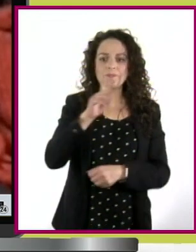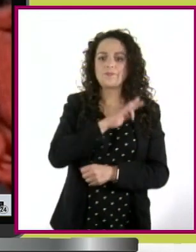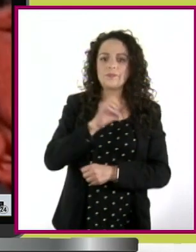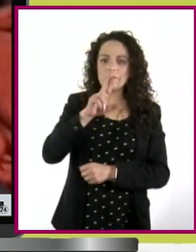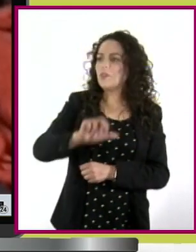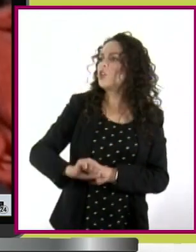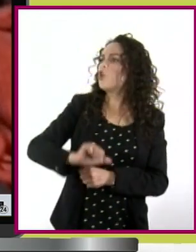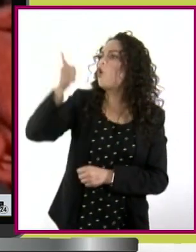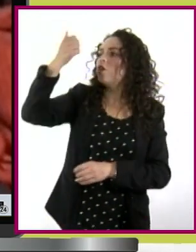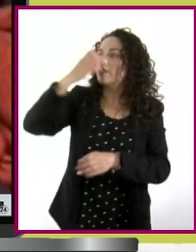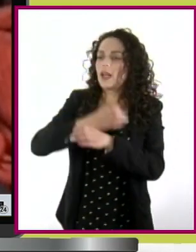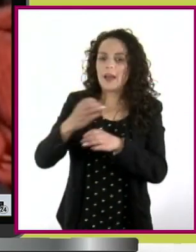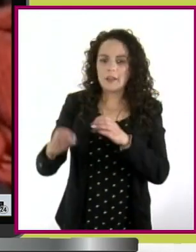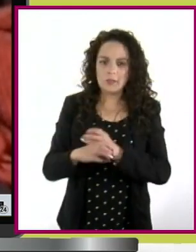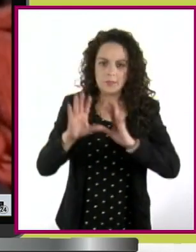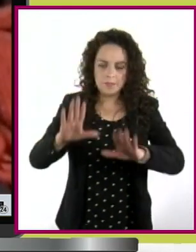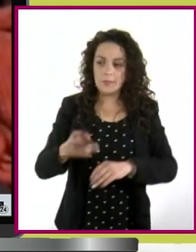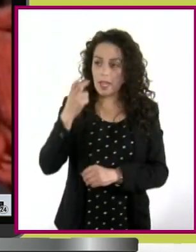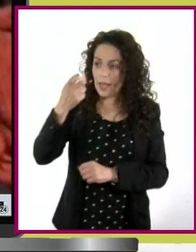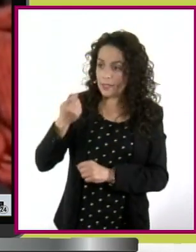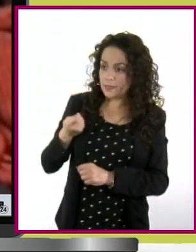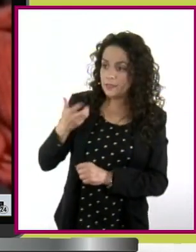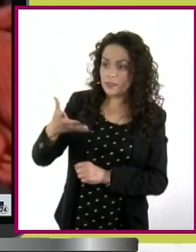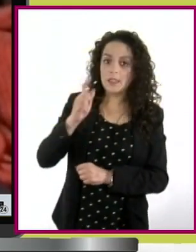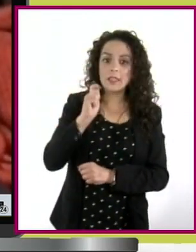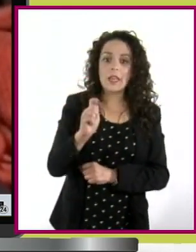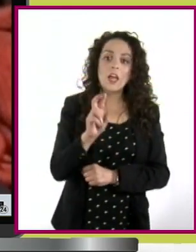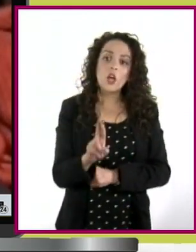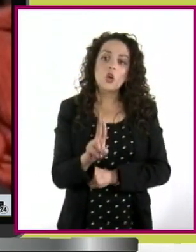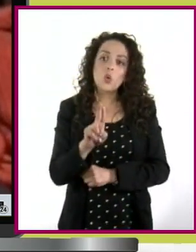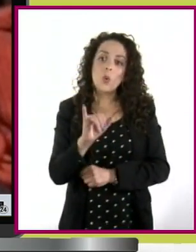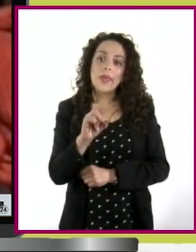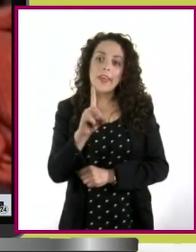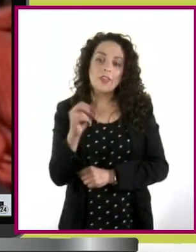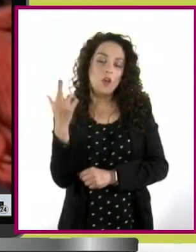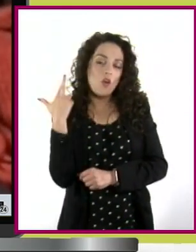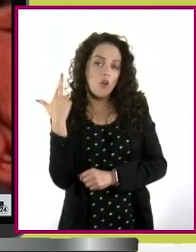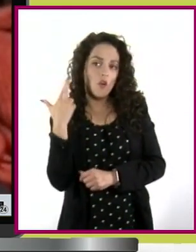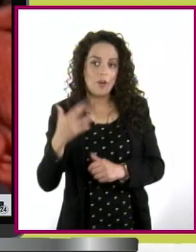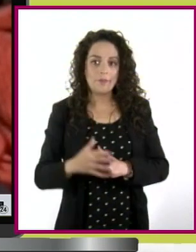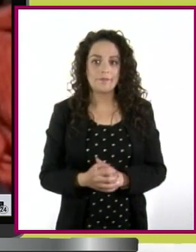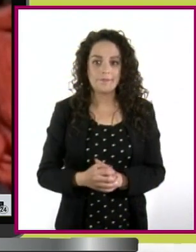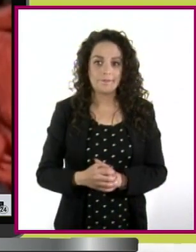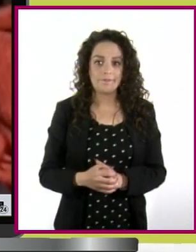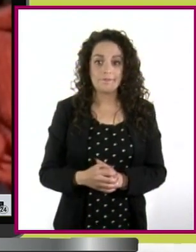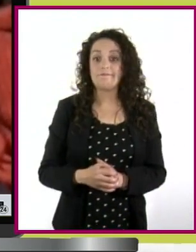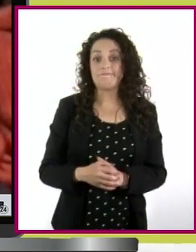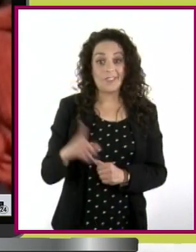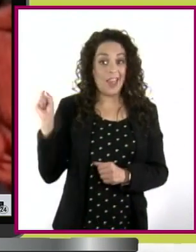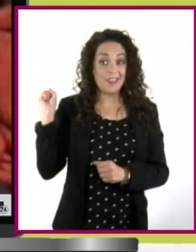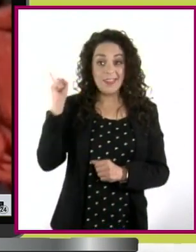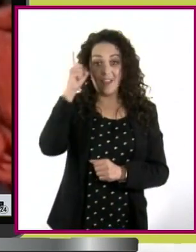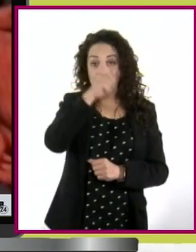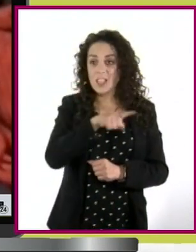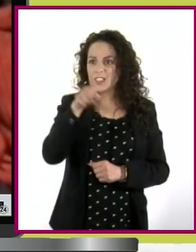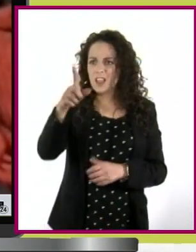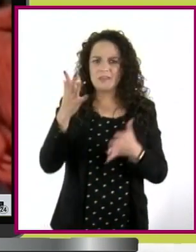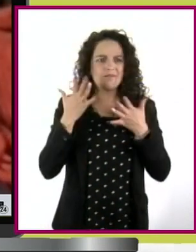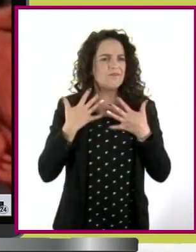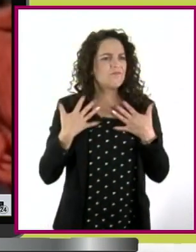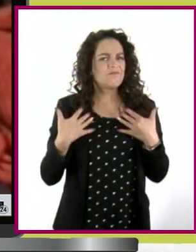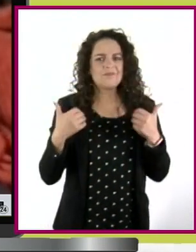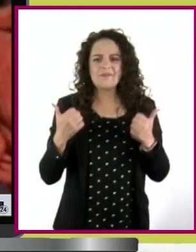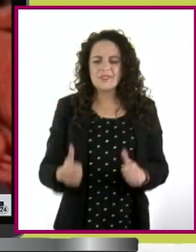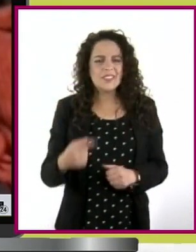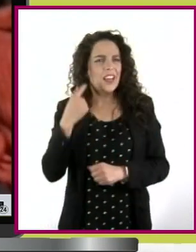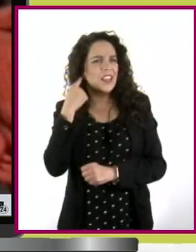mensaje. Esos aspectos los denominamos ruidos y hacen difícil que tú entiendas el mensaje o que puedas